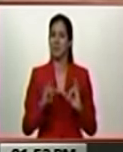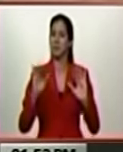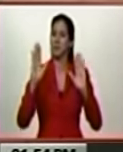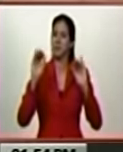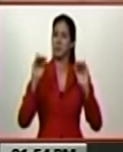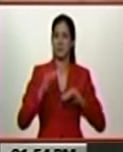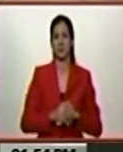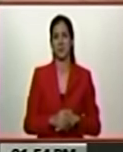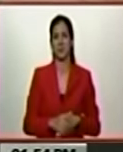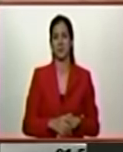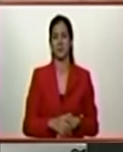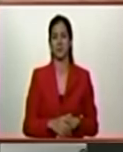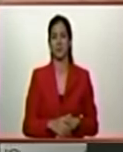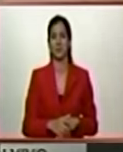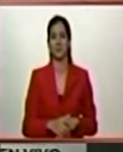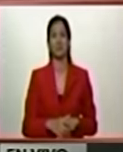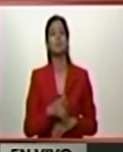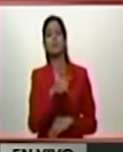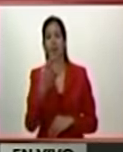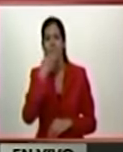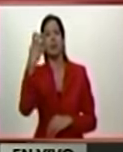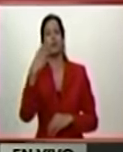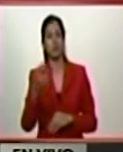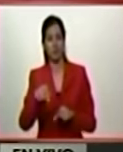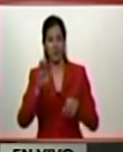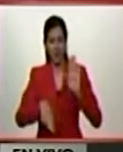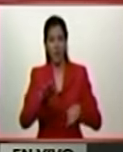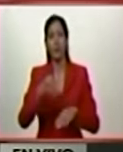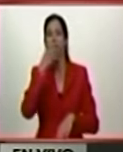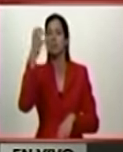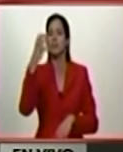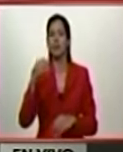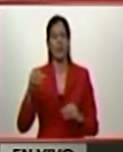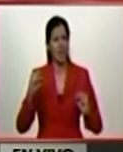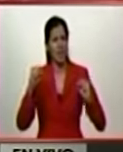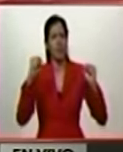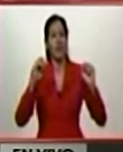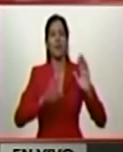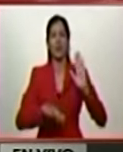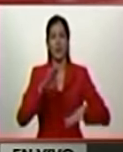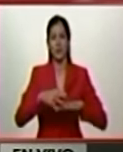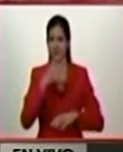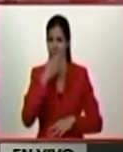despedimos, pues, con un grito barloventeño. ¡Que viva Barlovento! ¡Que viva Barlovento!